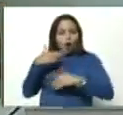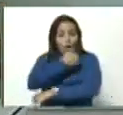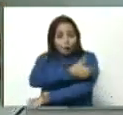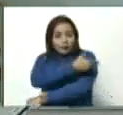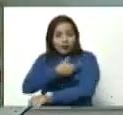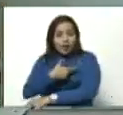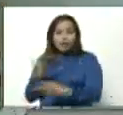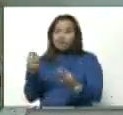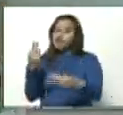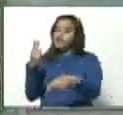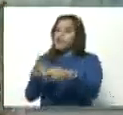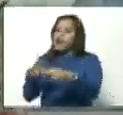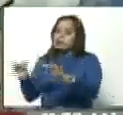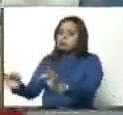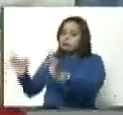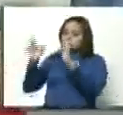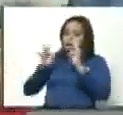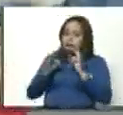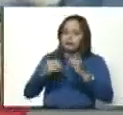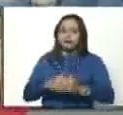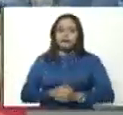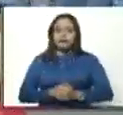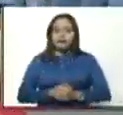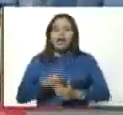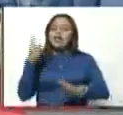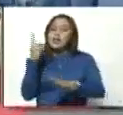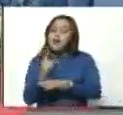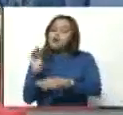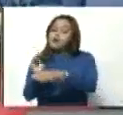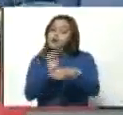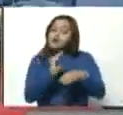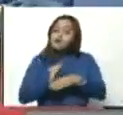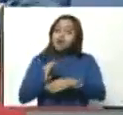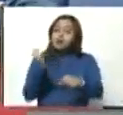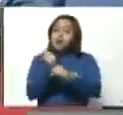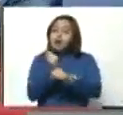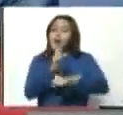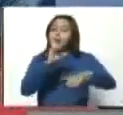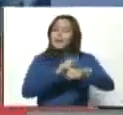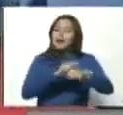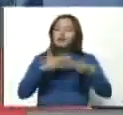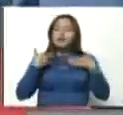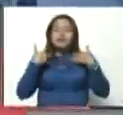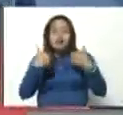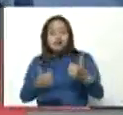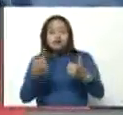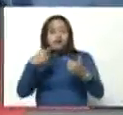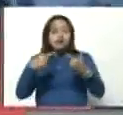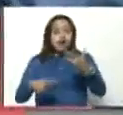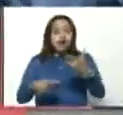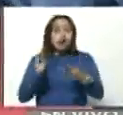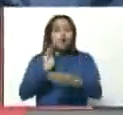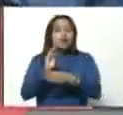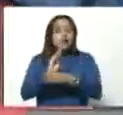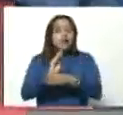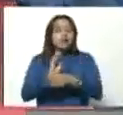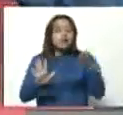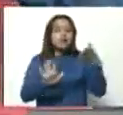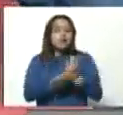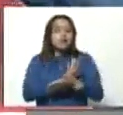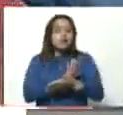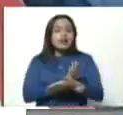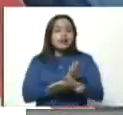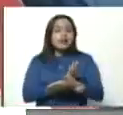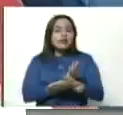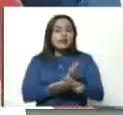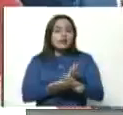carga viral, ¿verdad? Y por lo tanto debemos protegerlos para aumentar su nivel de inmunogenicidad contra este virus,